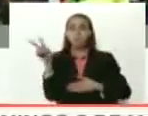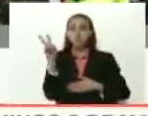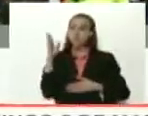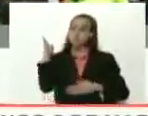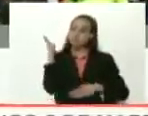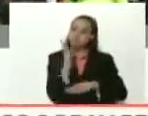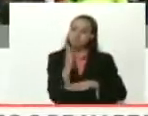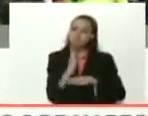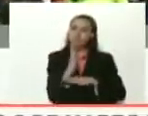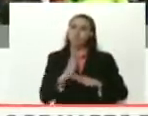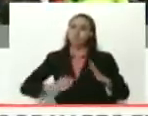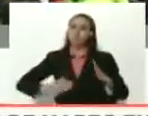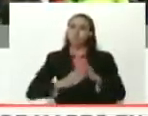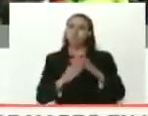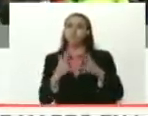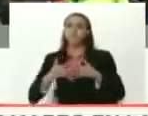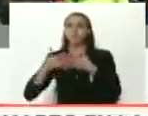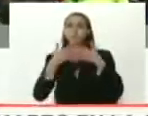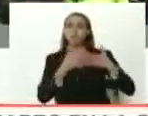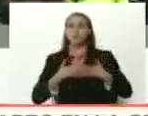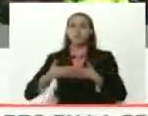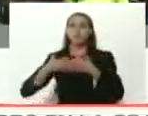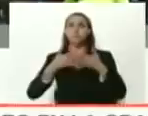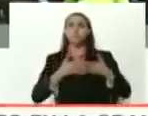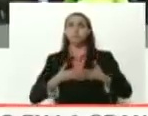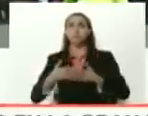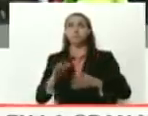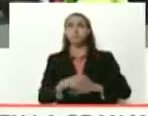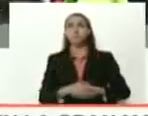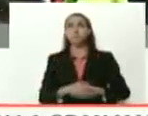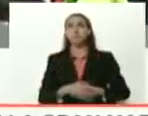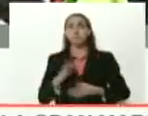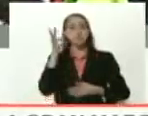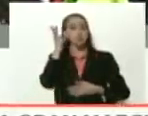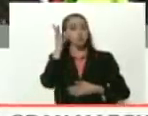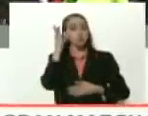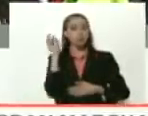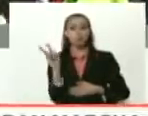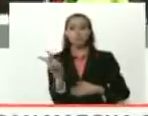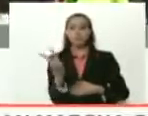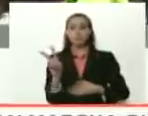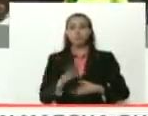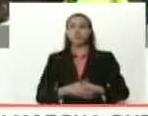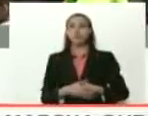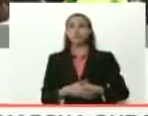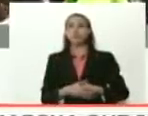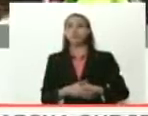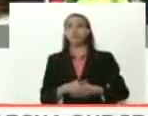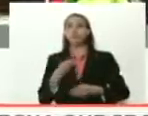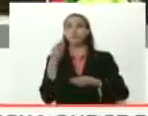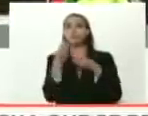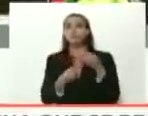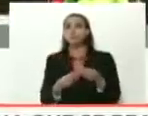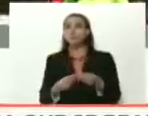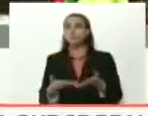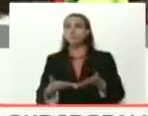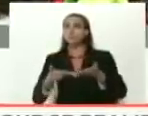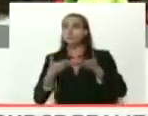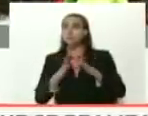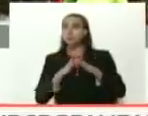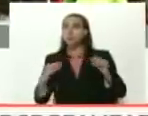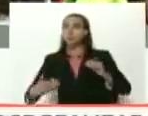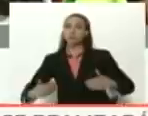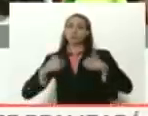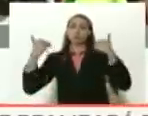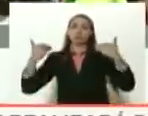bloqueada criminalmente por el imperialismo, la mujer venezolana, que es la que recibe todas las descargas